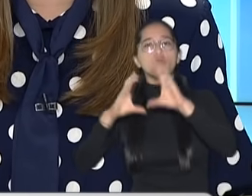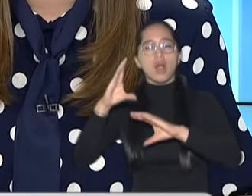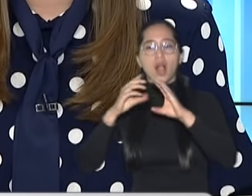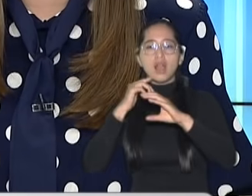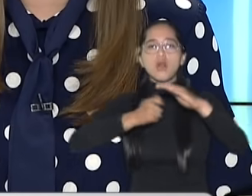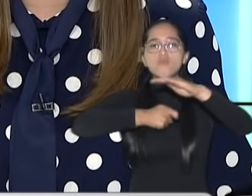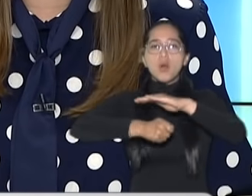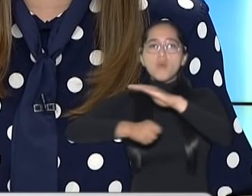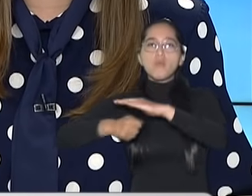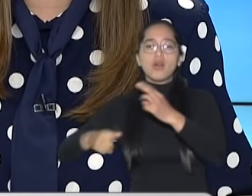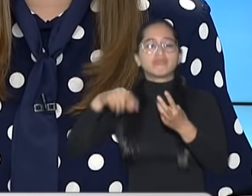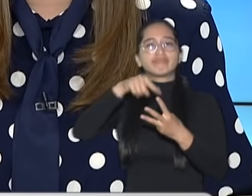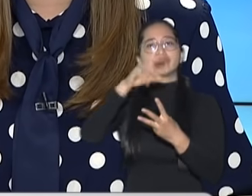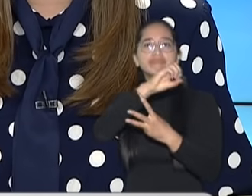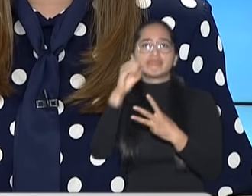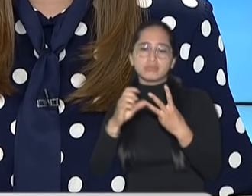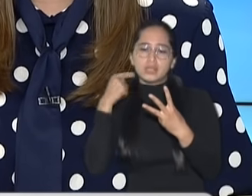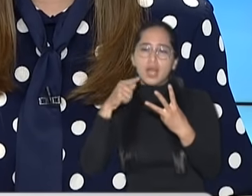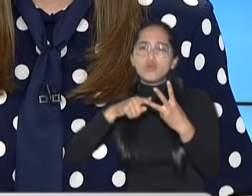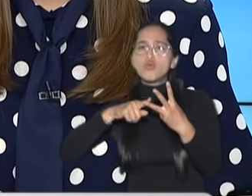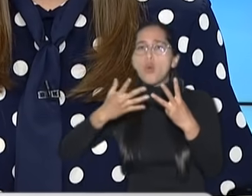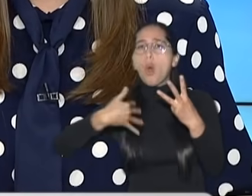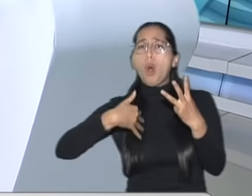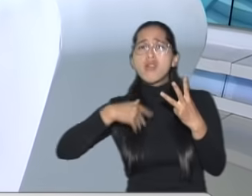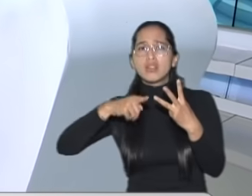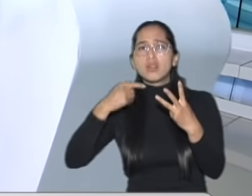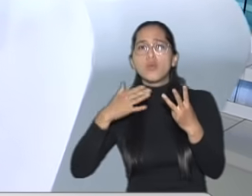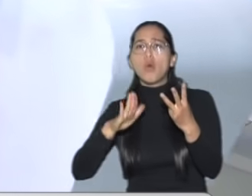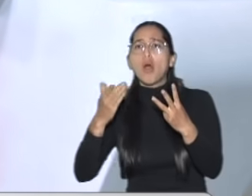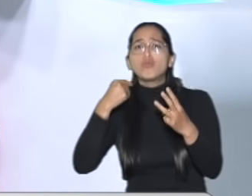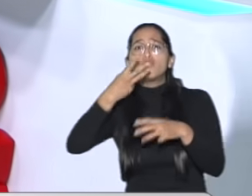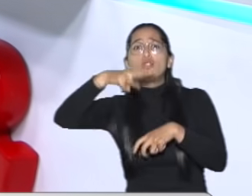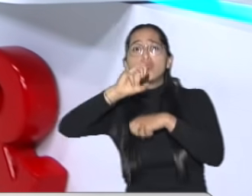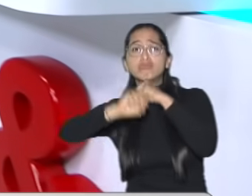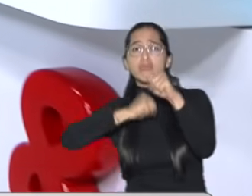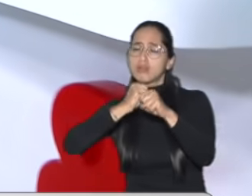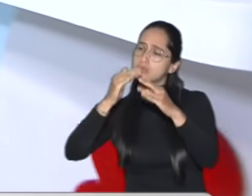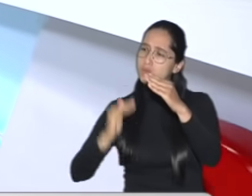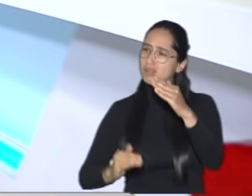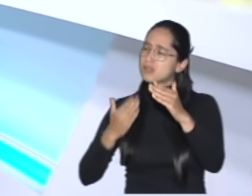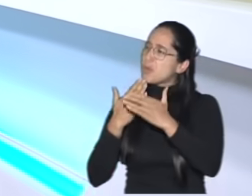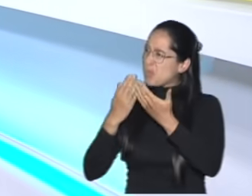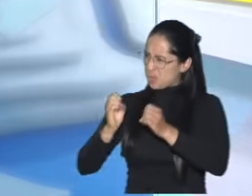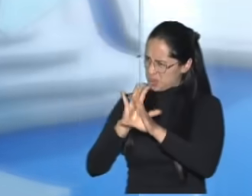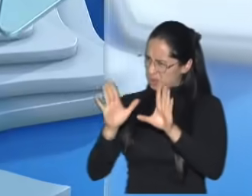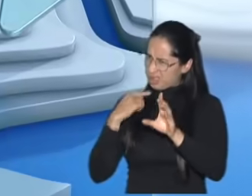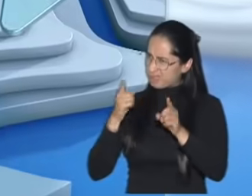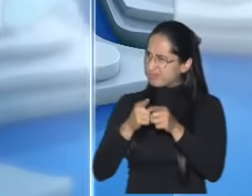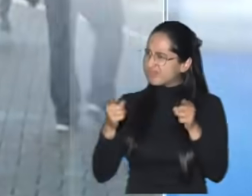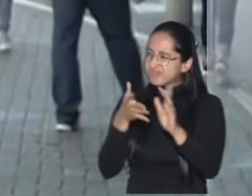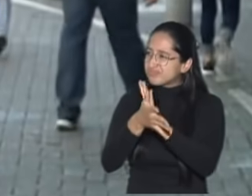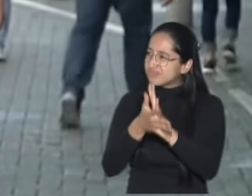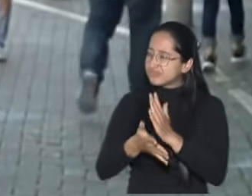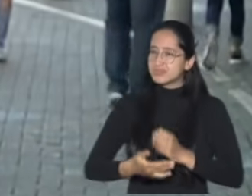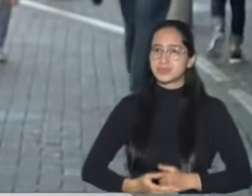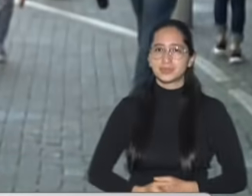tres hombres. Una de las víctimas es un menor de edad. Yusi, muy buenos días. ¿Qué se sabe de este nuevo crimen?